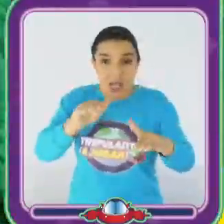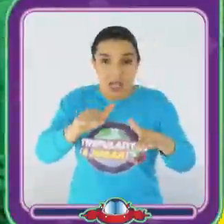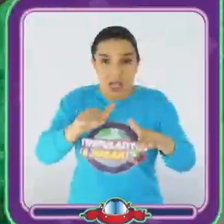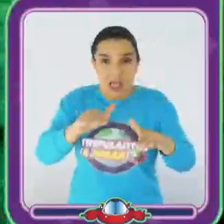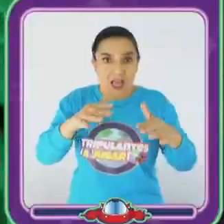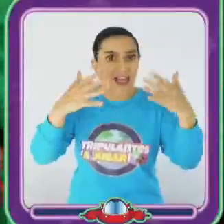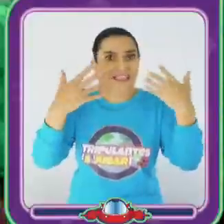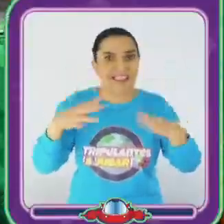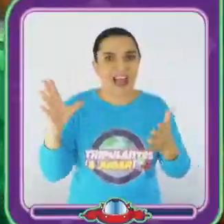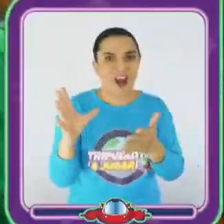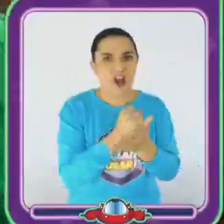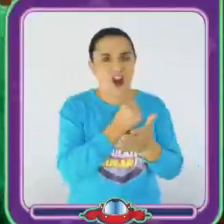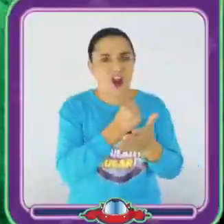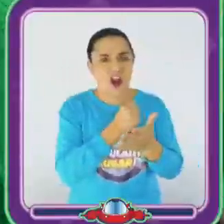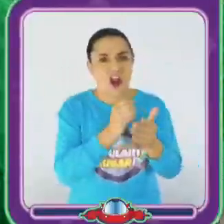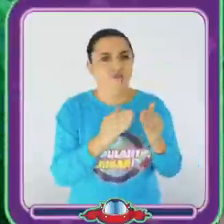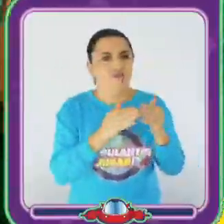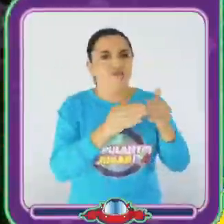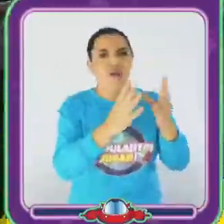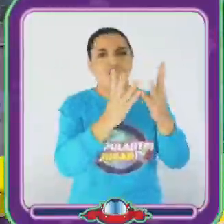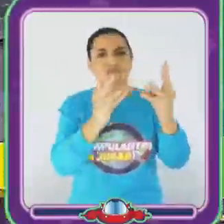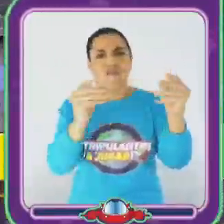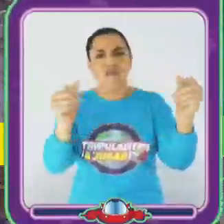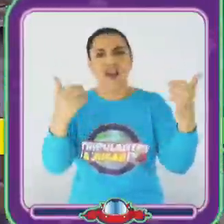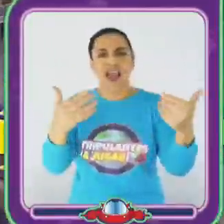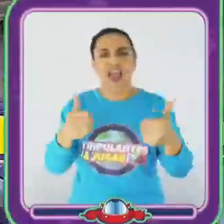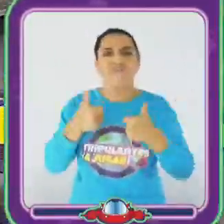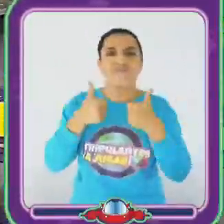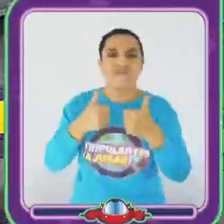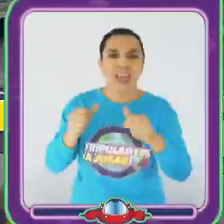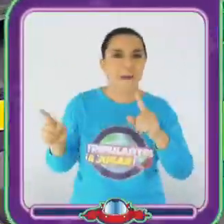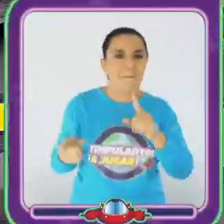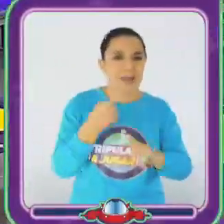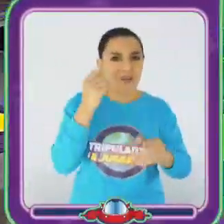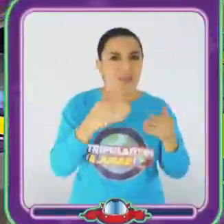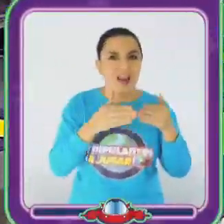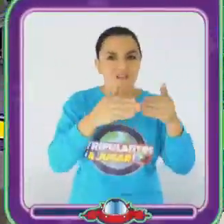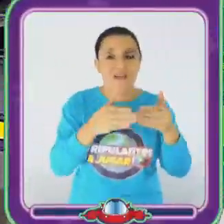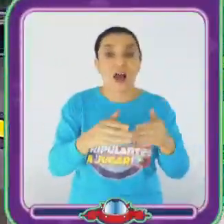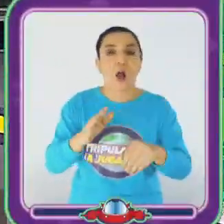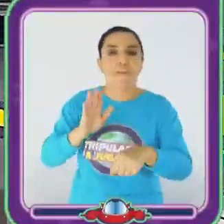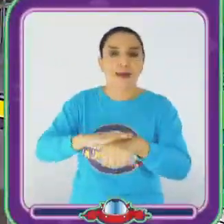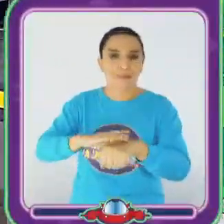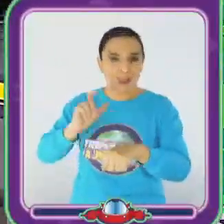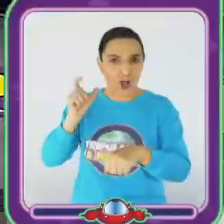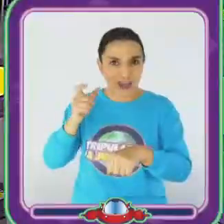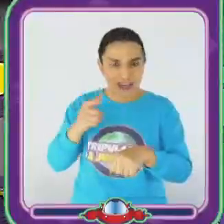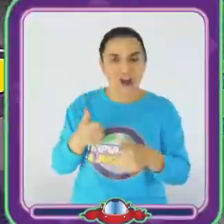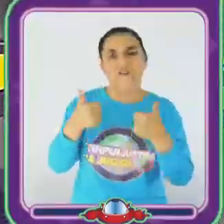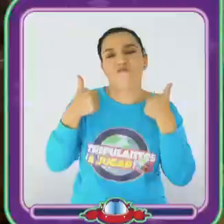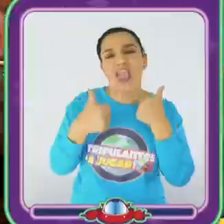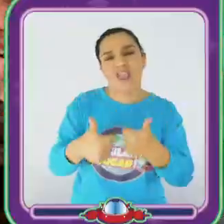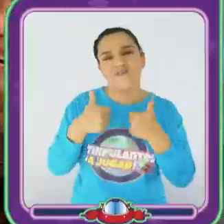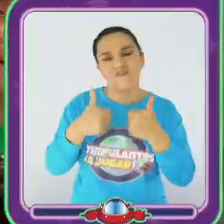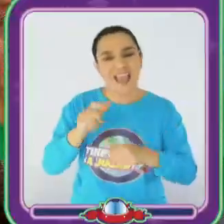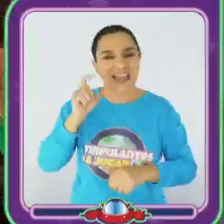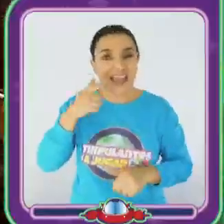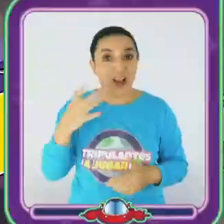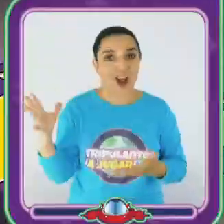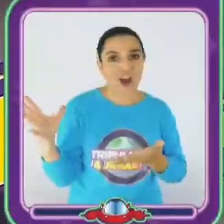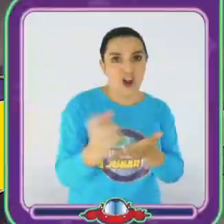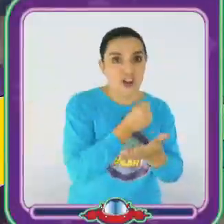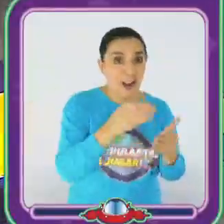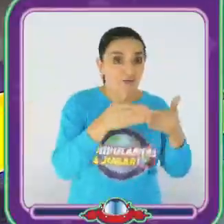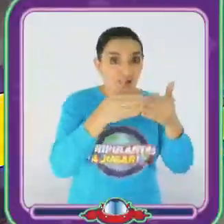brazos. Ahí está. Muy bien, tenemos el primer barco. Permiso, Gregorio. Muy bien,